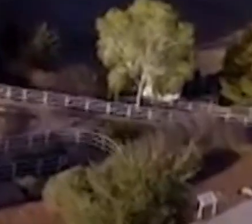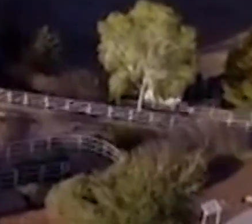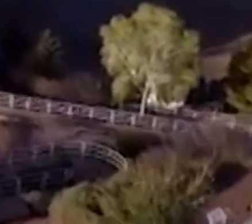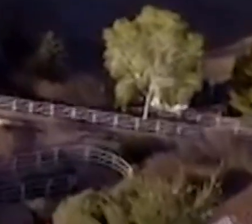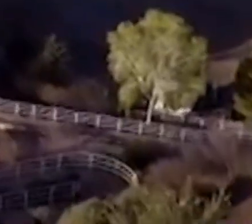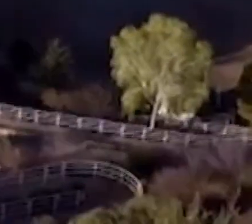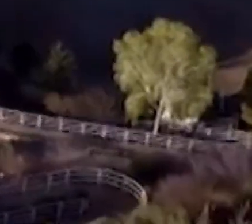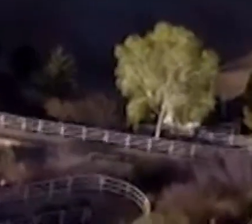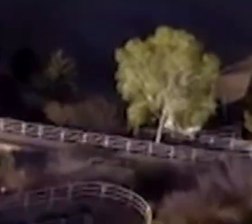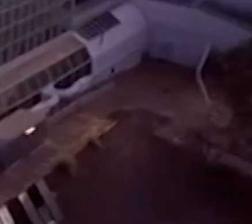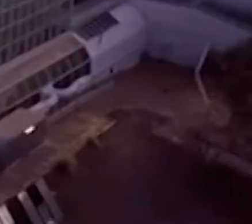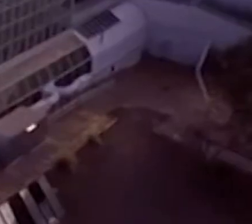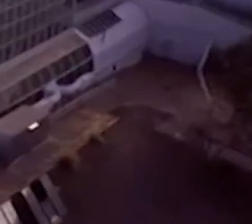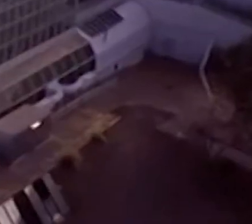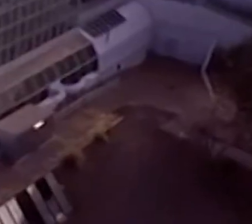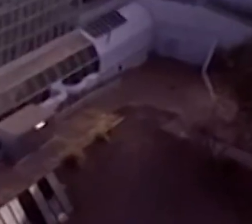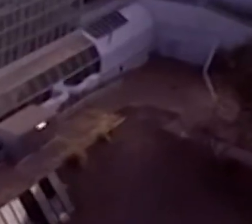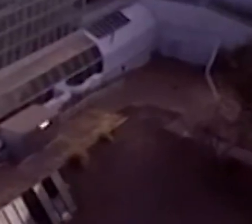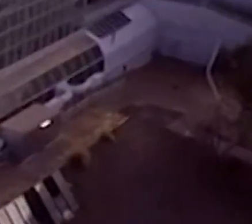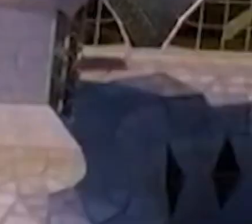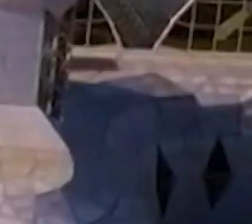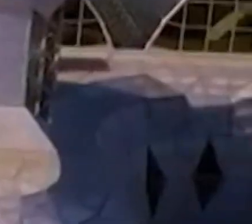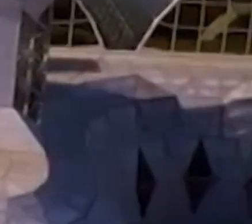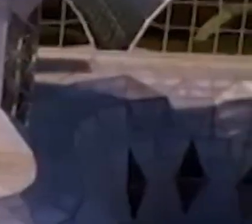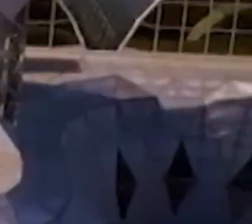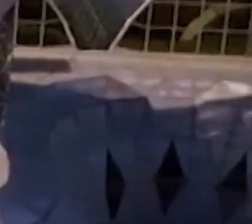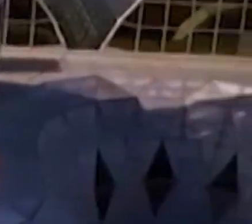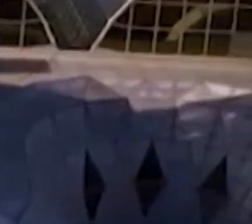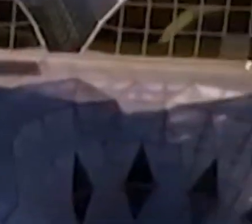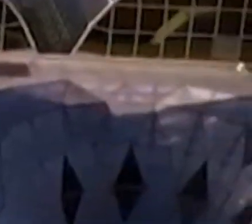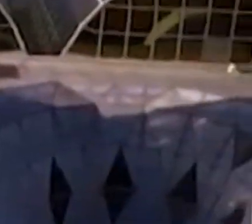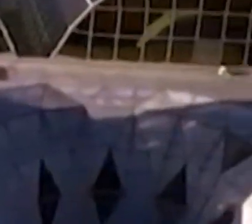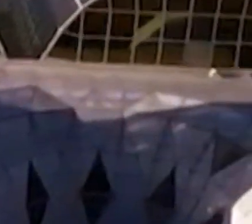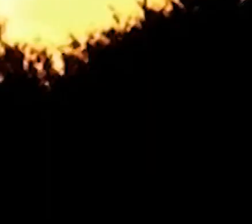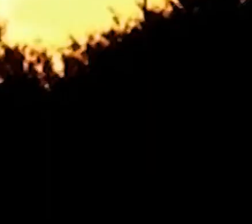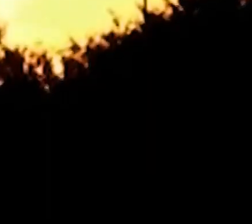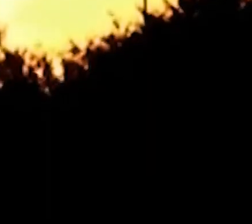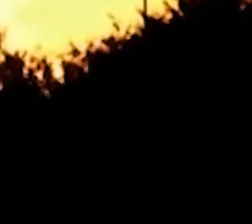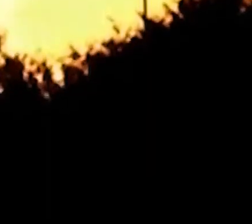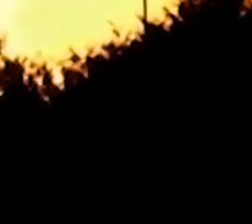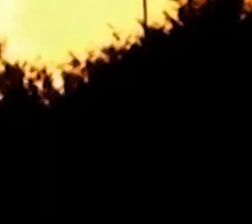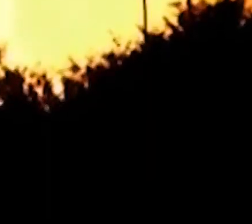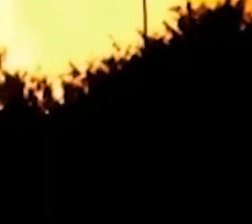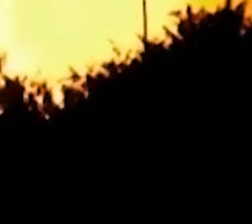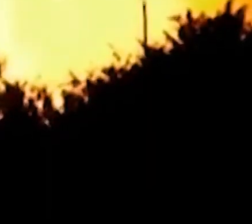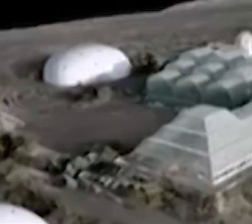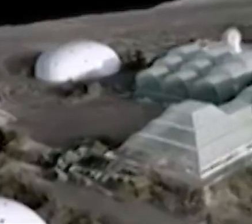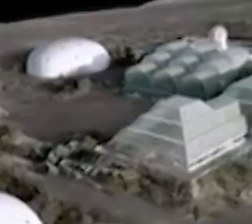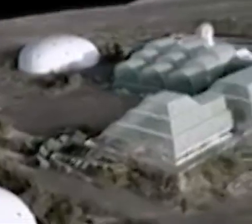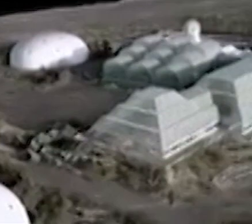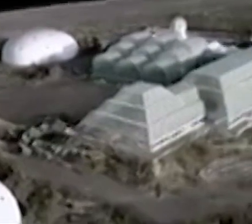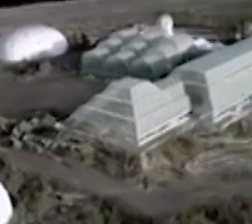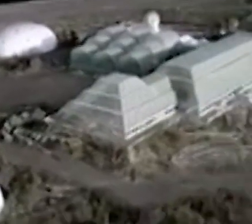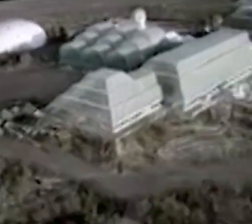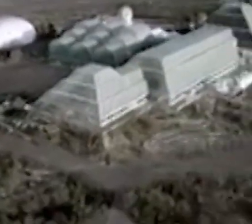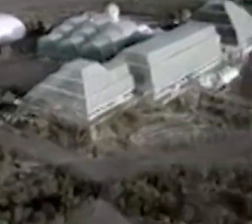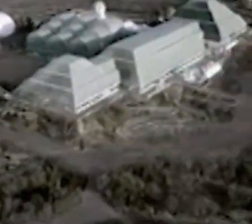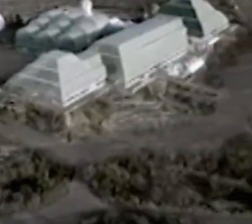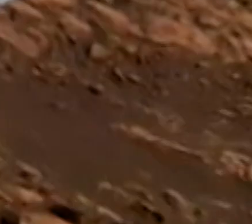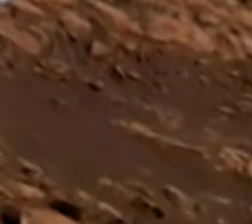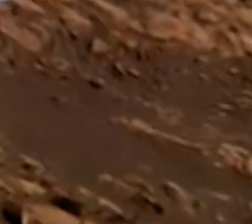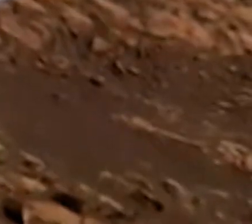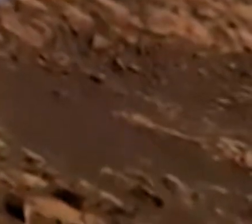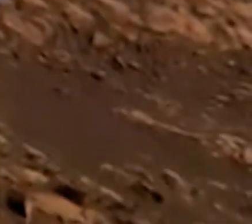un domo especial que llamaron Biosfera 2. Hoy, más de 25 años después, dan sus